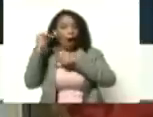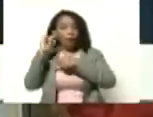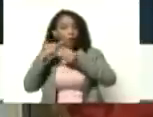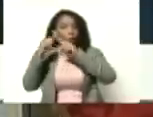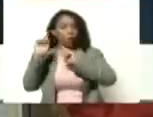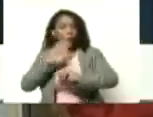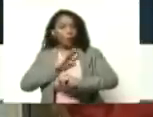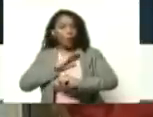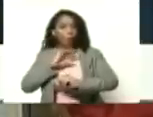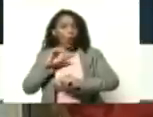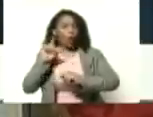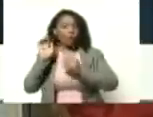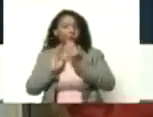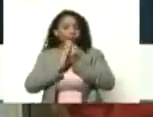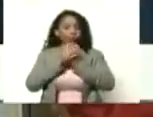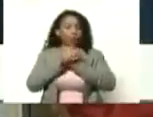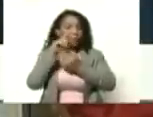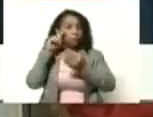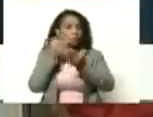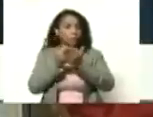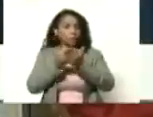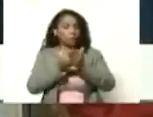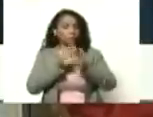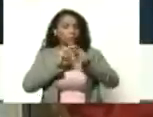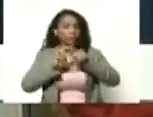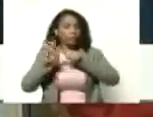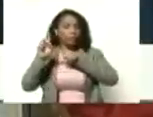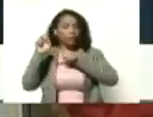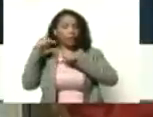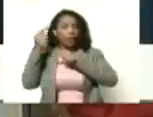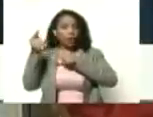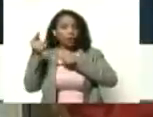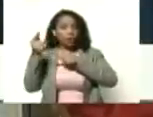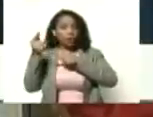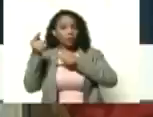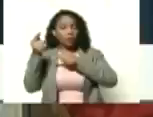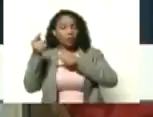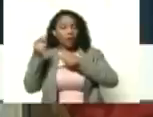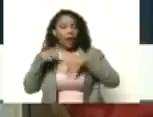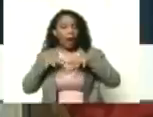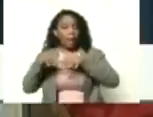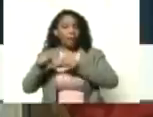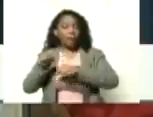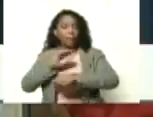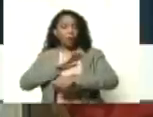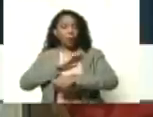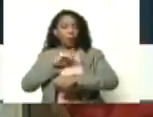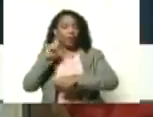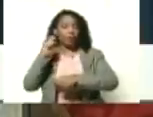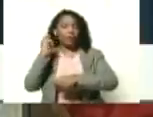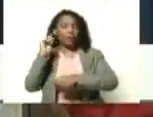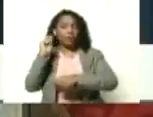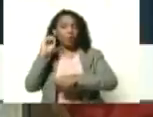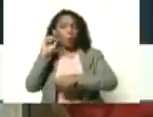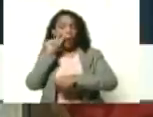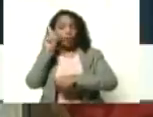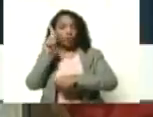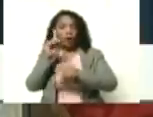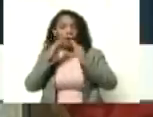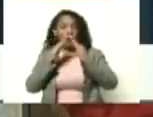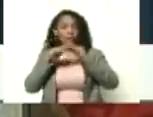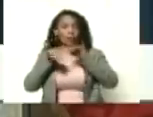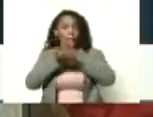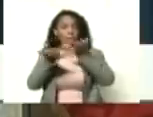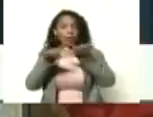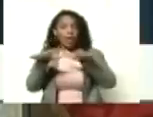propietaria encubierta había testaferro con blanqueo de capitales de titto viloria de una casa de playa